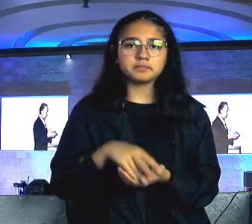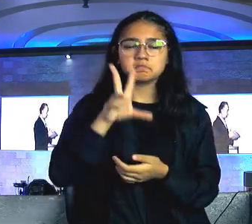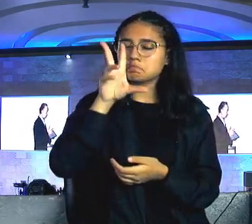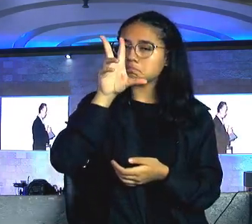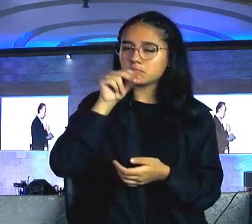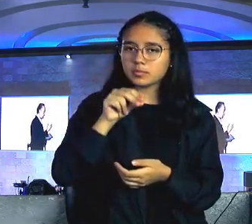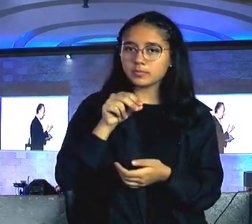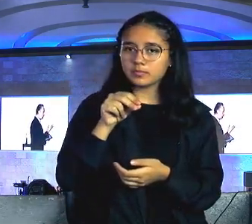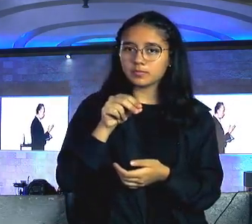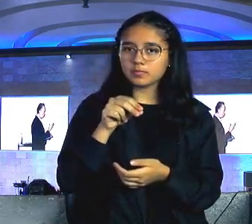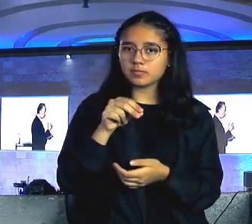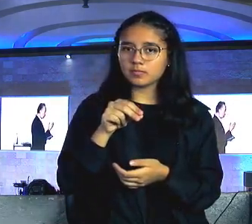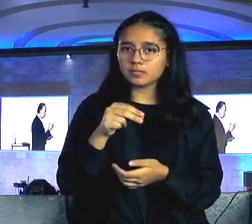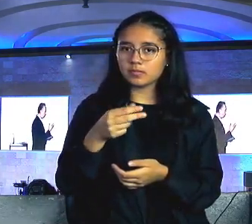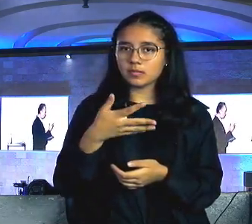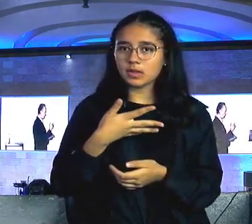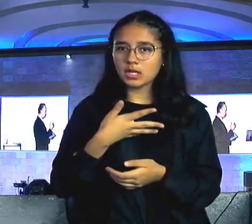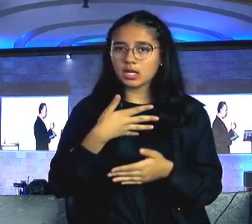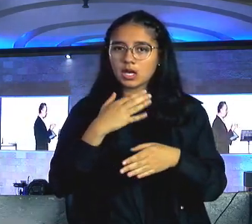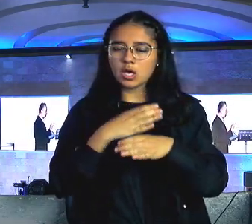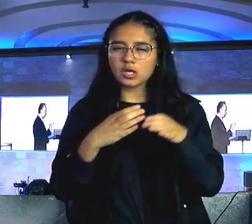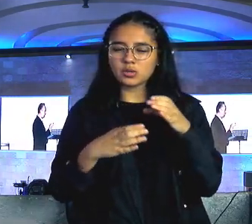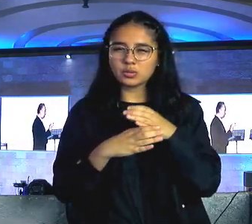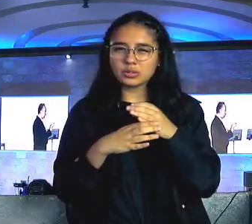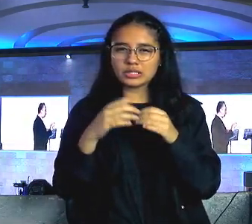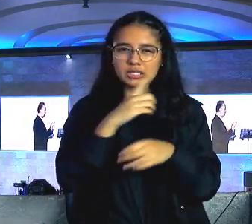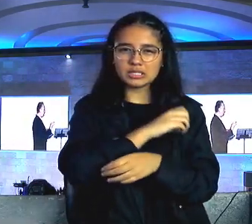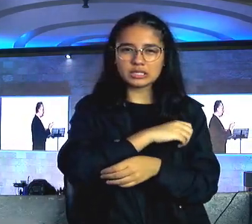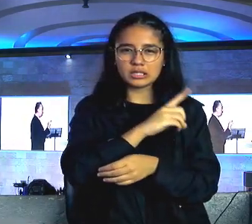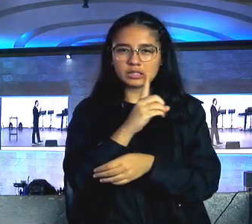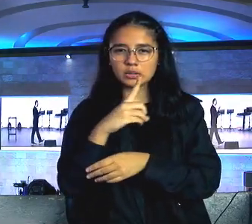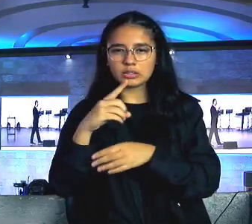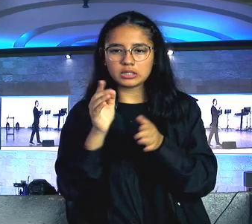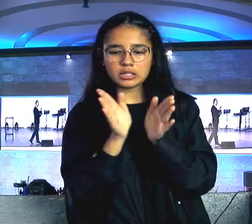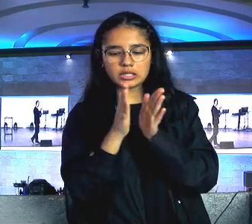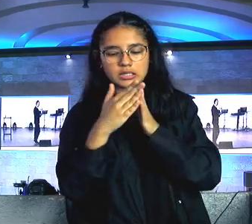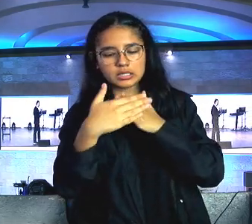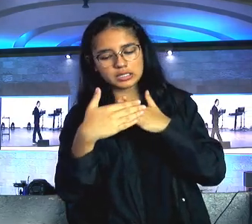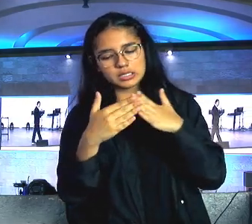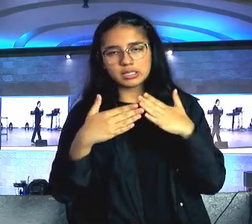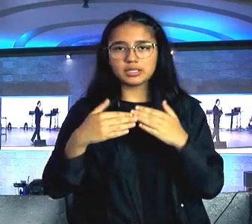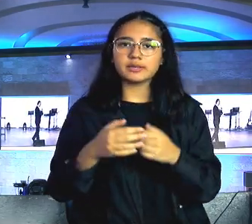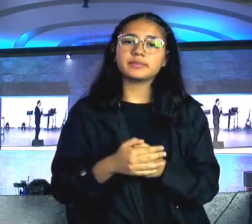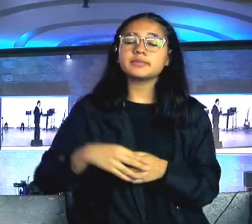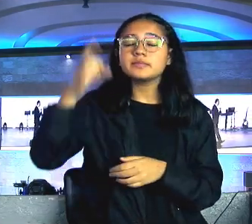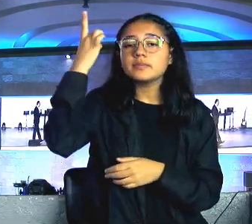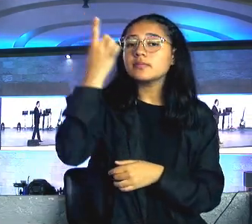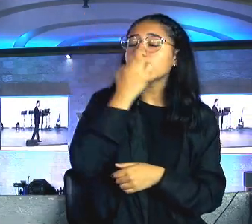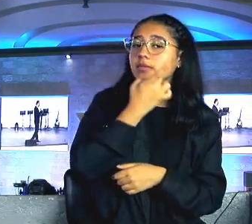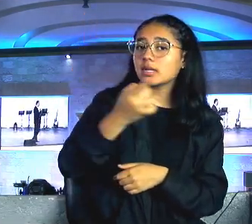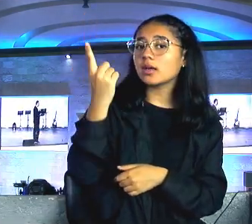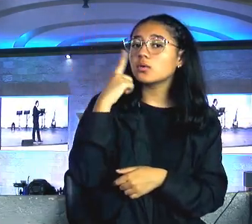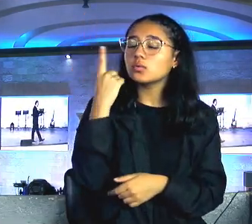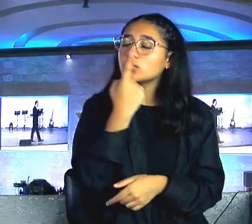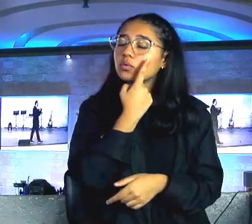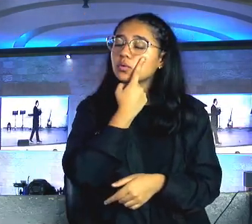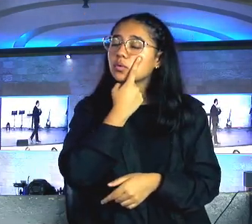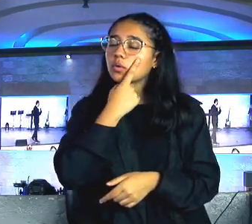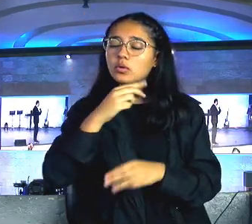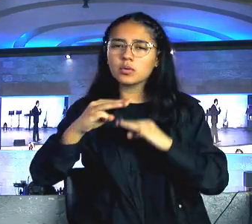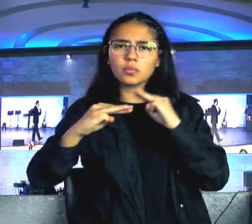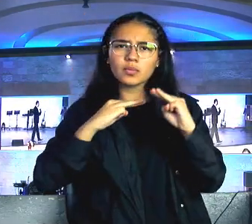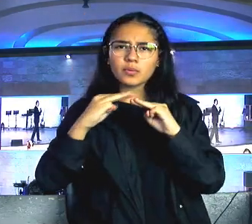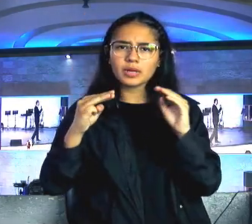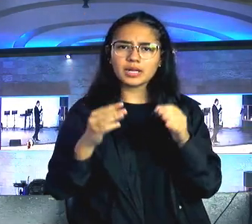quede algo fuera de lugar. Ahora, Dios dice que sus ojos recorren la tierra, pero Él tiene